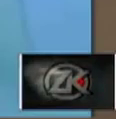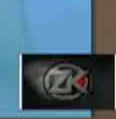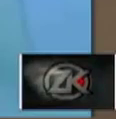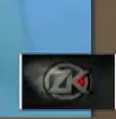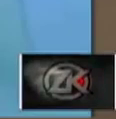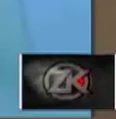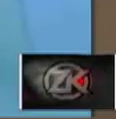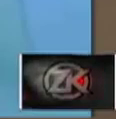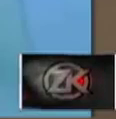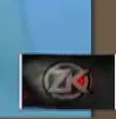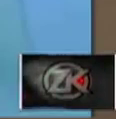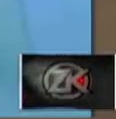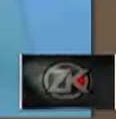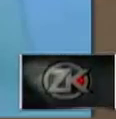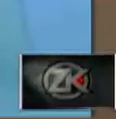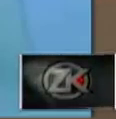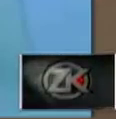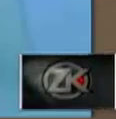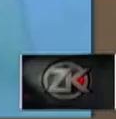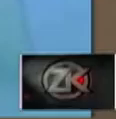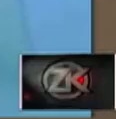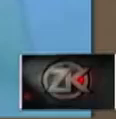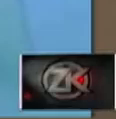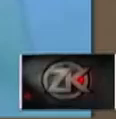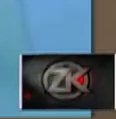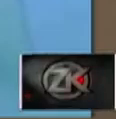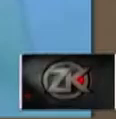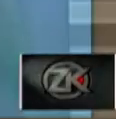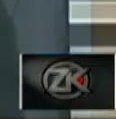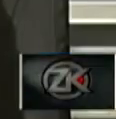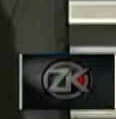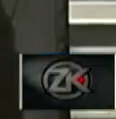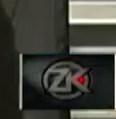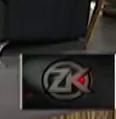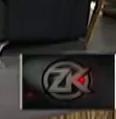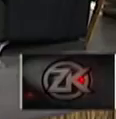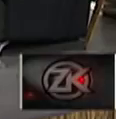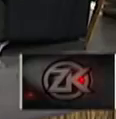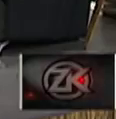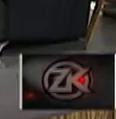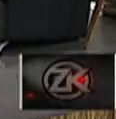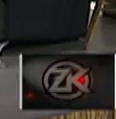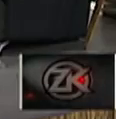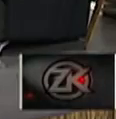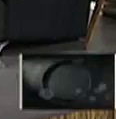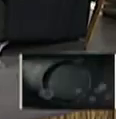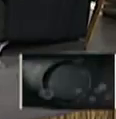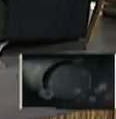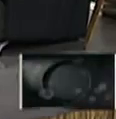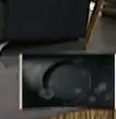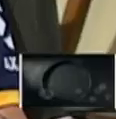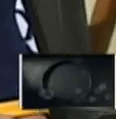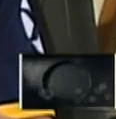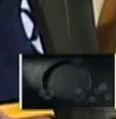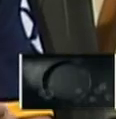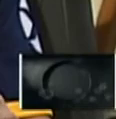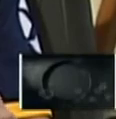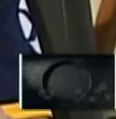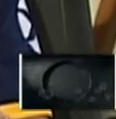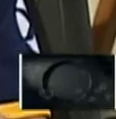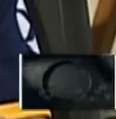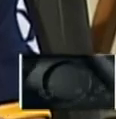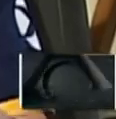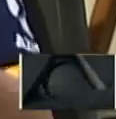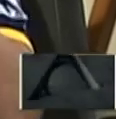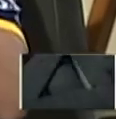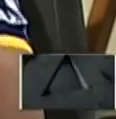día de los enamorados. Viejita, ¿ah? Porque uno tiene, ponchame acá, directo rapidito, porque para pa no caernos a tontería, ¿no? Uno tiene la cédula para la chamba. Claro. La